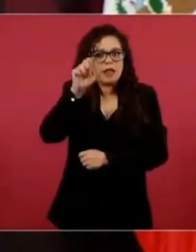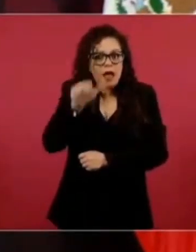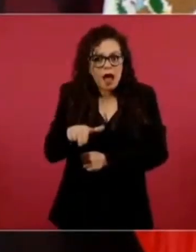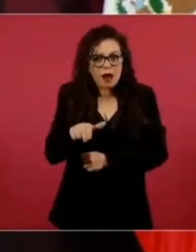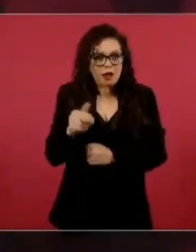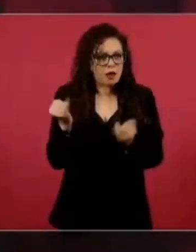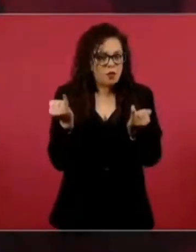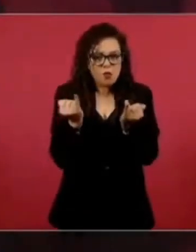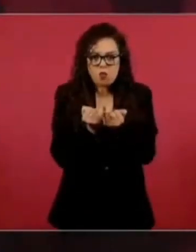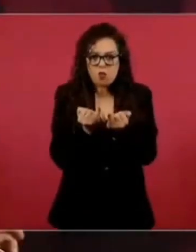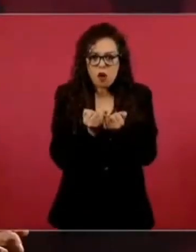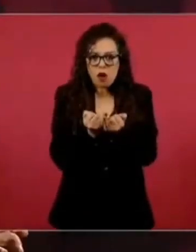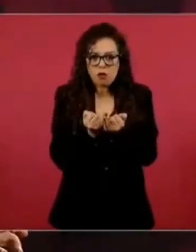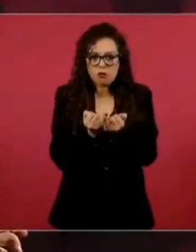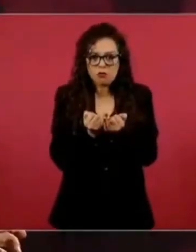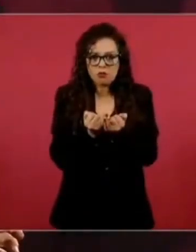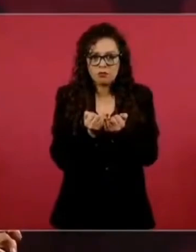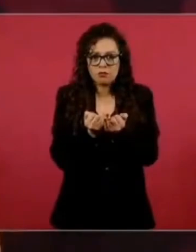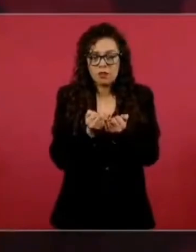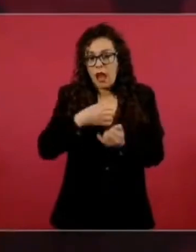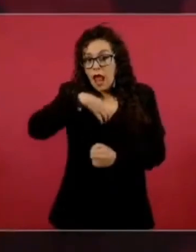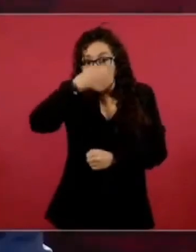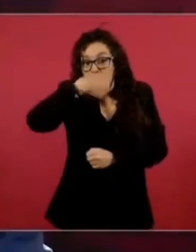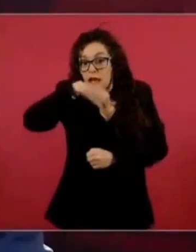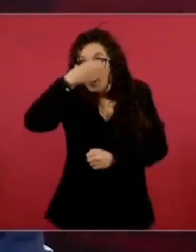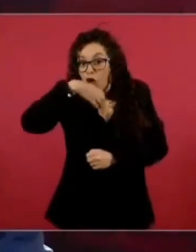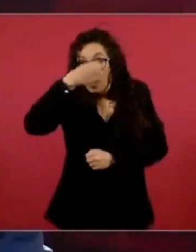¿sí? Lázaro Cárdenas.